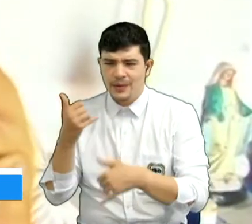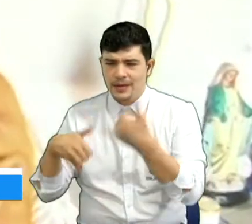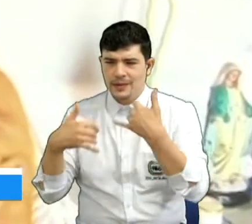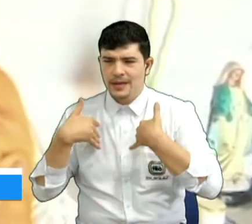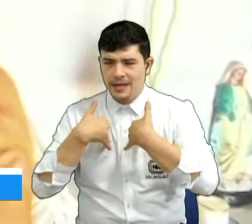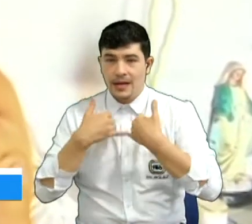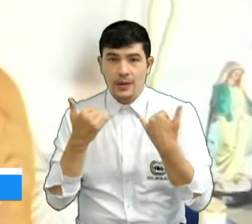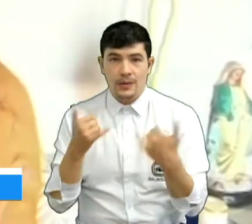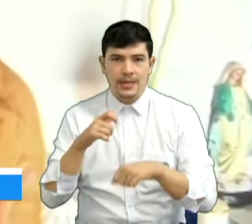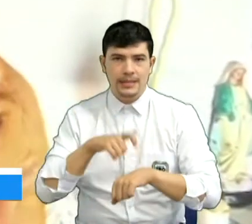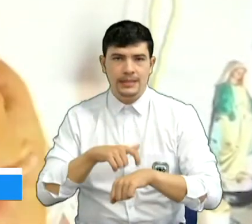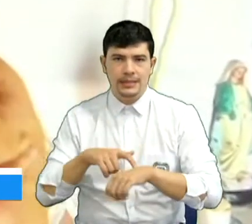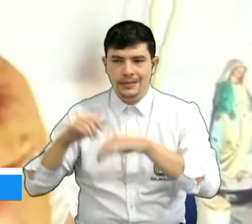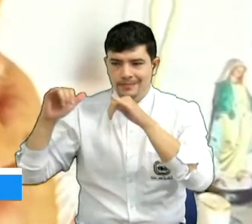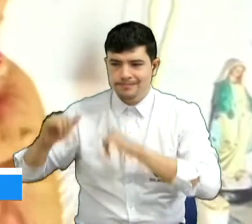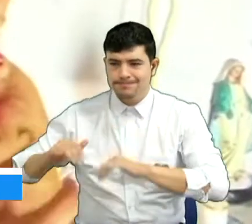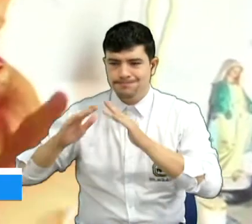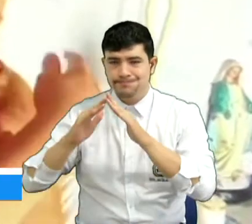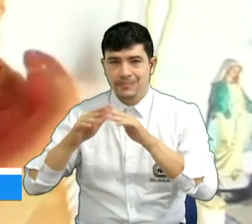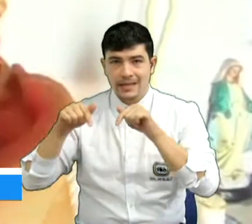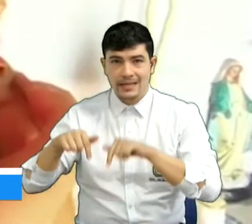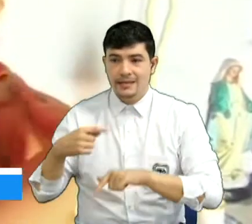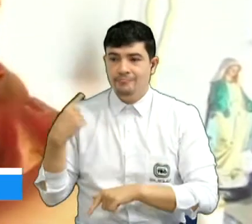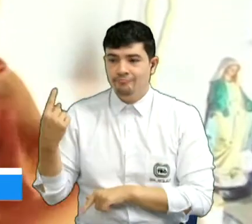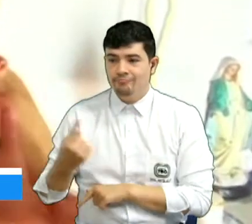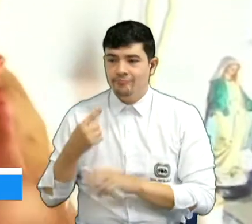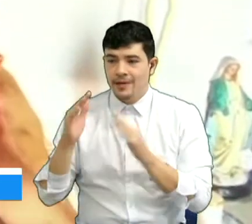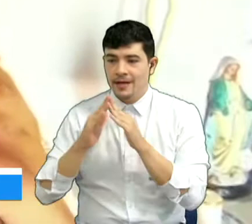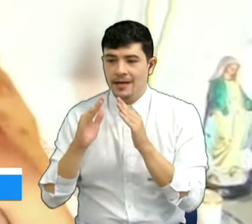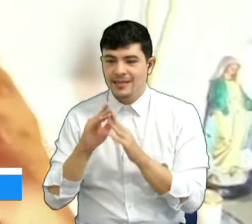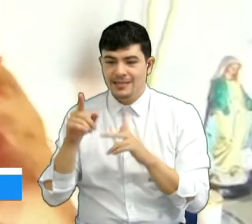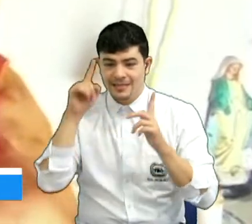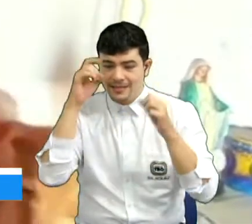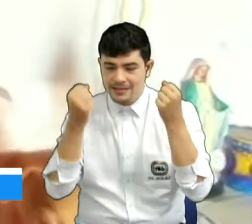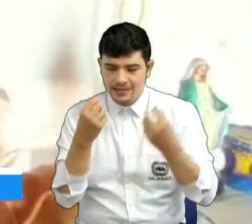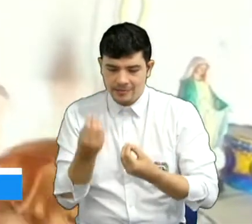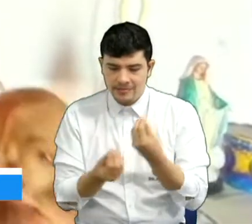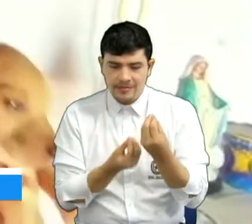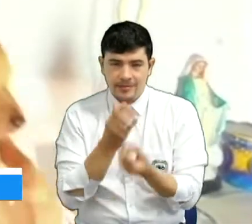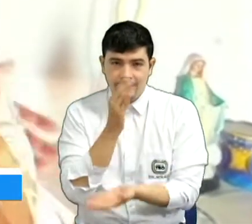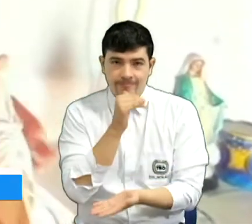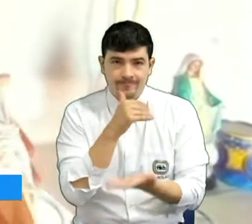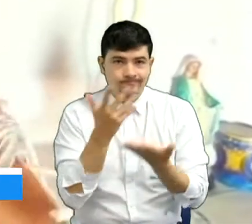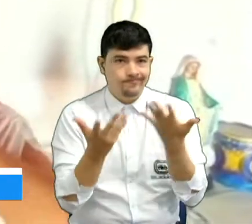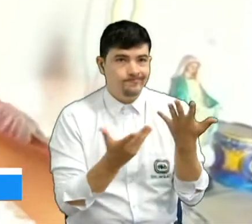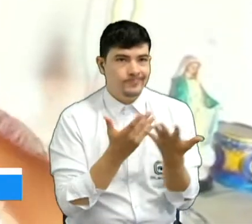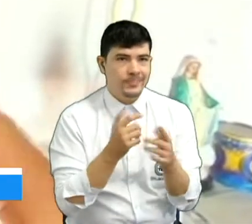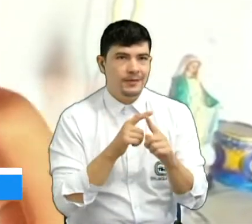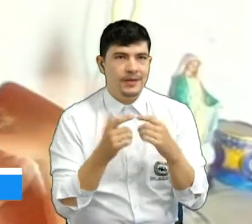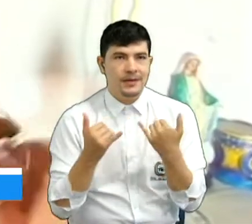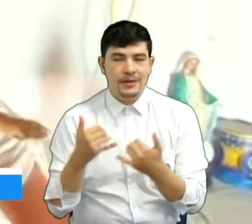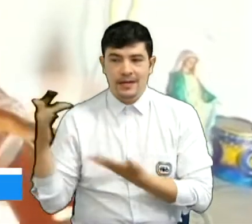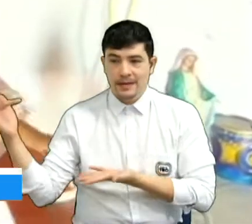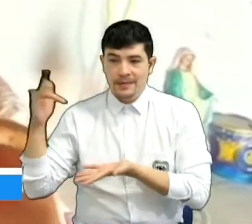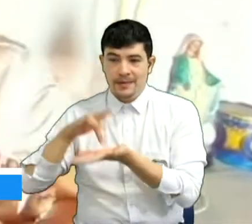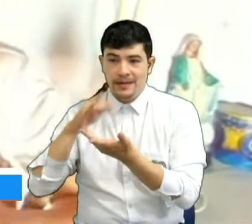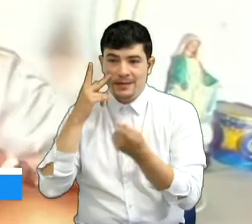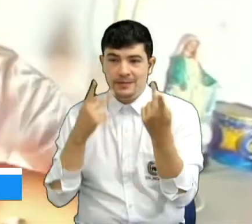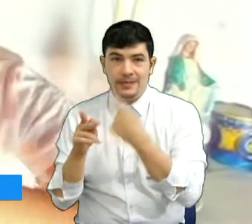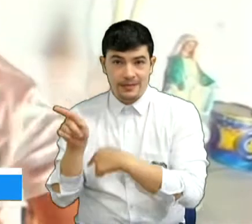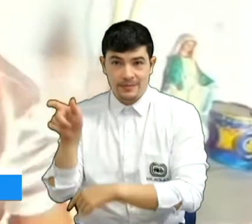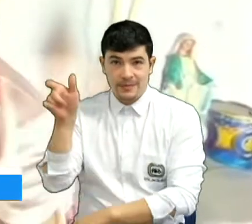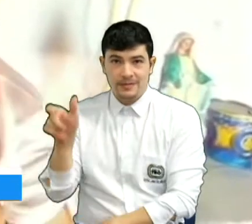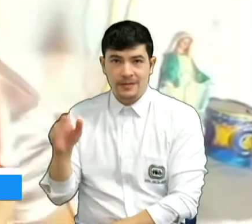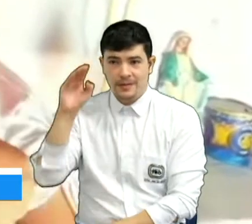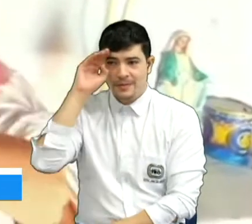que pues estamos todos en casa, entonces ellas despesan sin hacer nada. Él viene a visitar, él es vecino de nosotros.